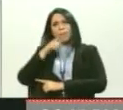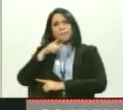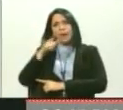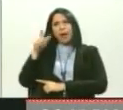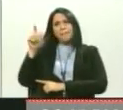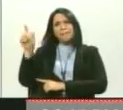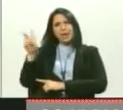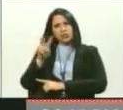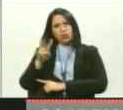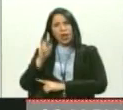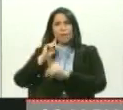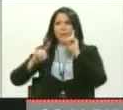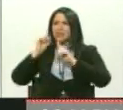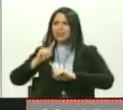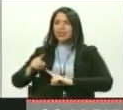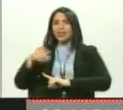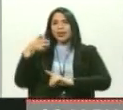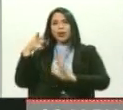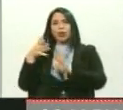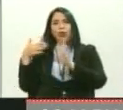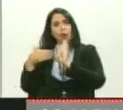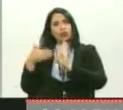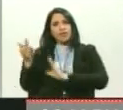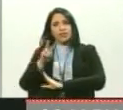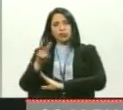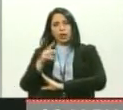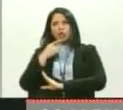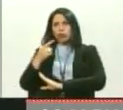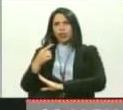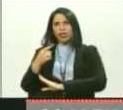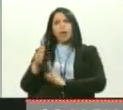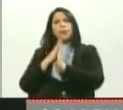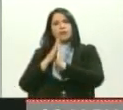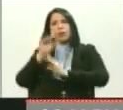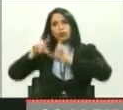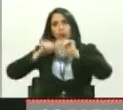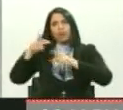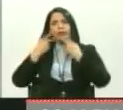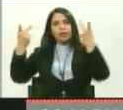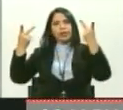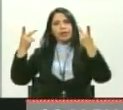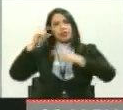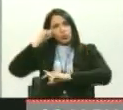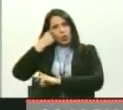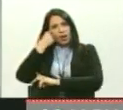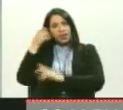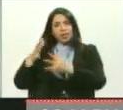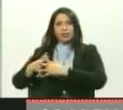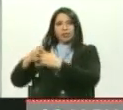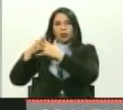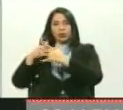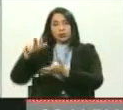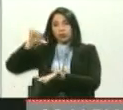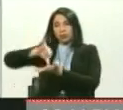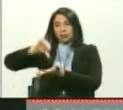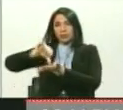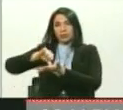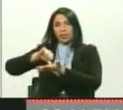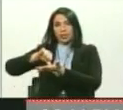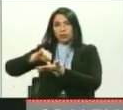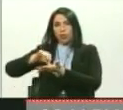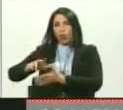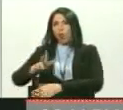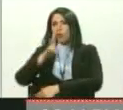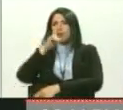diciendo mentiras de Venezuela. Yo le dije, sácale un Twitter y recuérdale que Estados Unidos es el epicentro